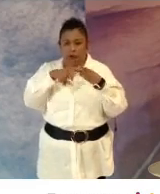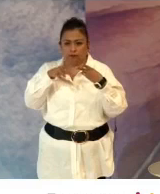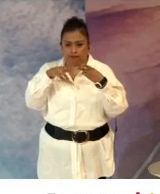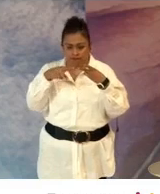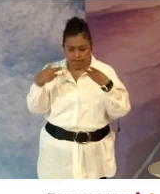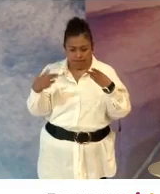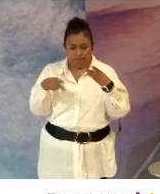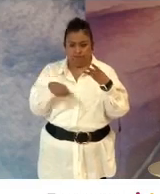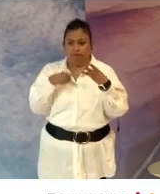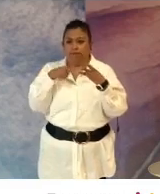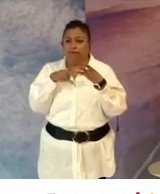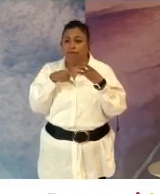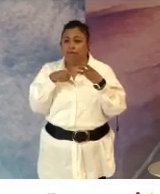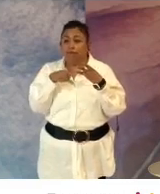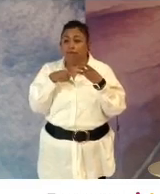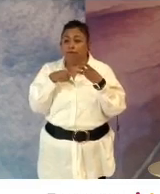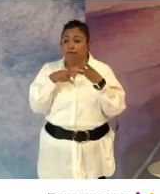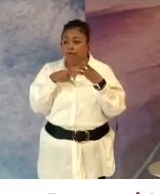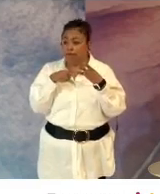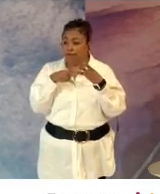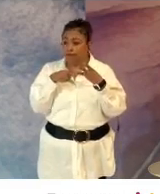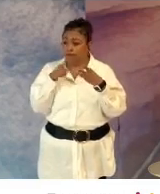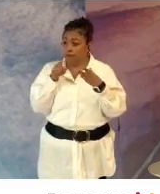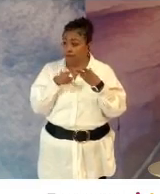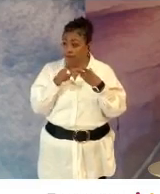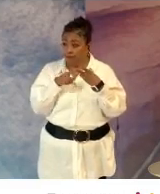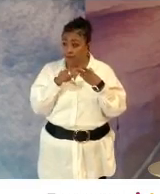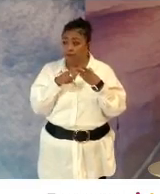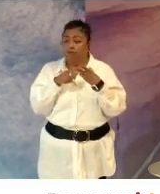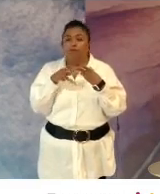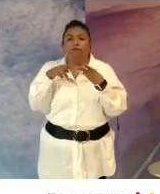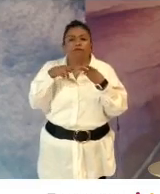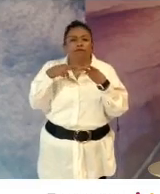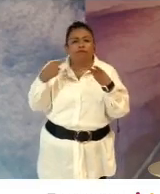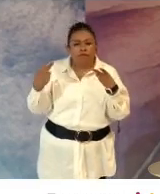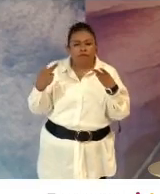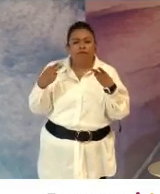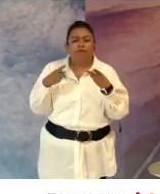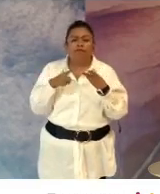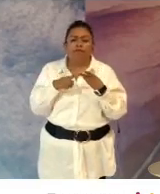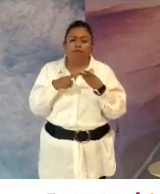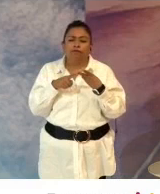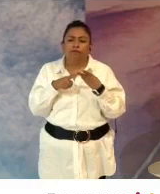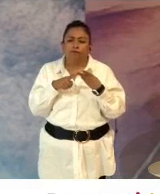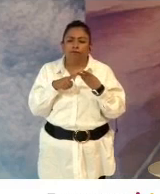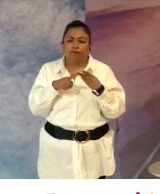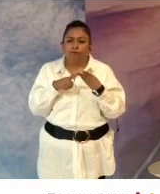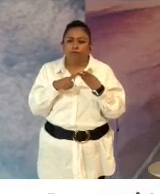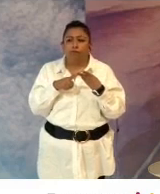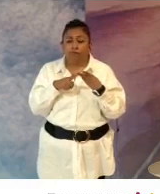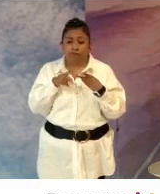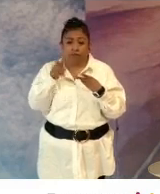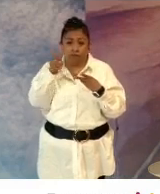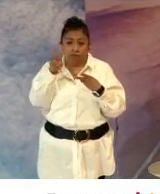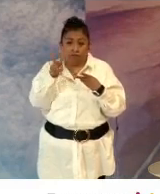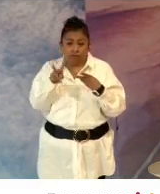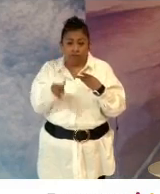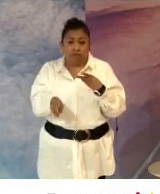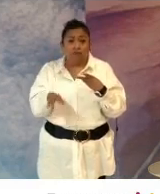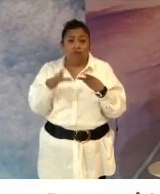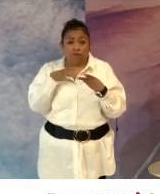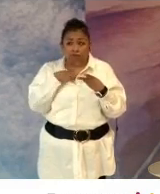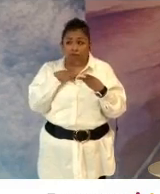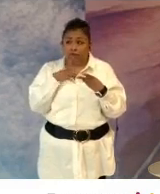relaciones. Y con esto me refiero a relaciones que realmente tengan